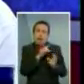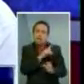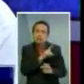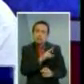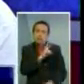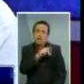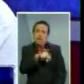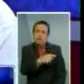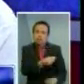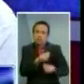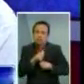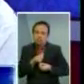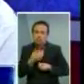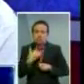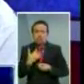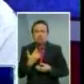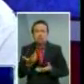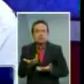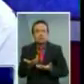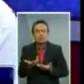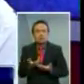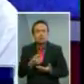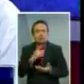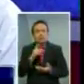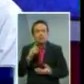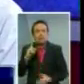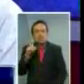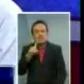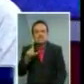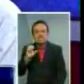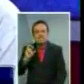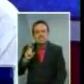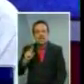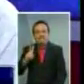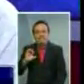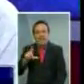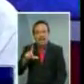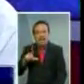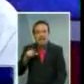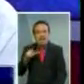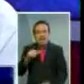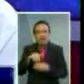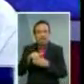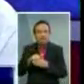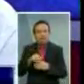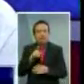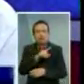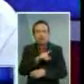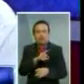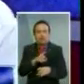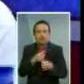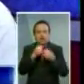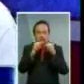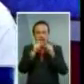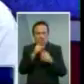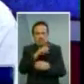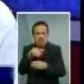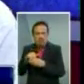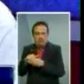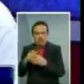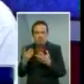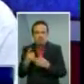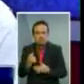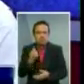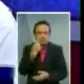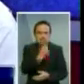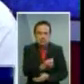pero evidentemente que por la devolución que hace el CEPEL por votos, Renovación Nacional va a recuperar del orden de 5 veces lo que invirtió en mí, lo vemos desde ese punto de